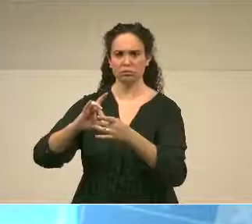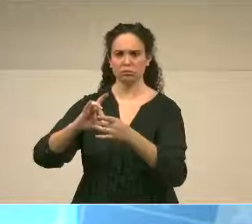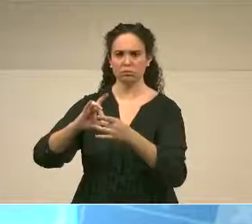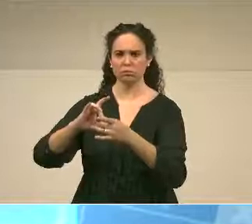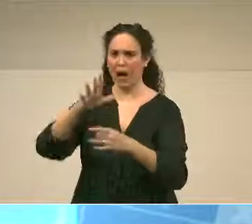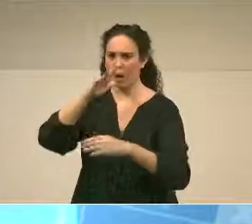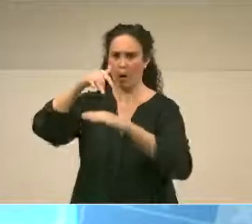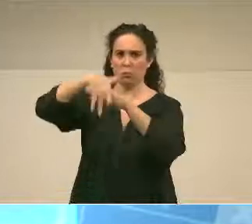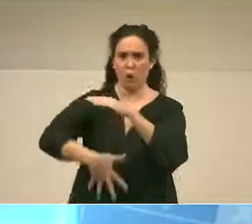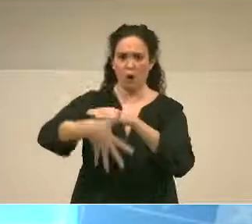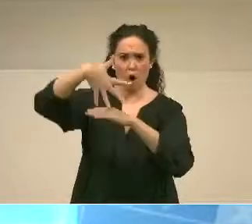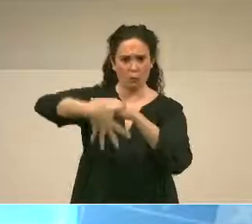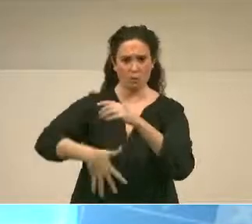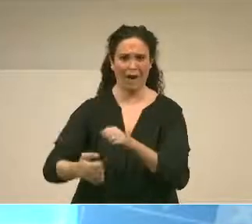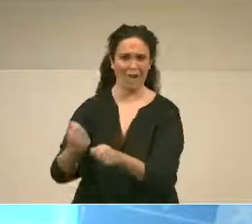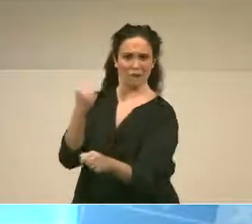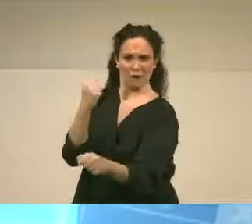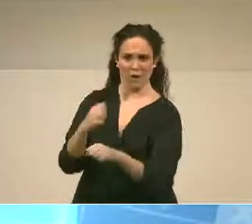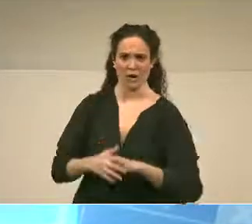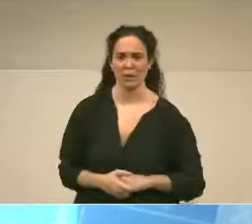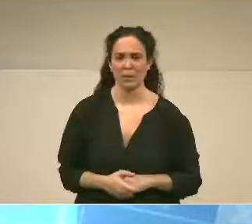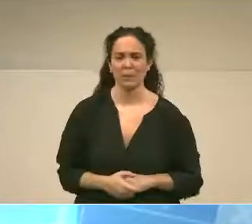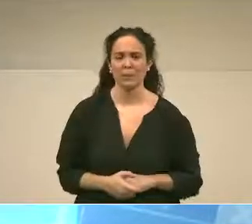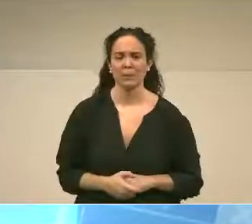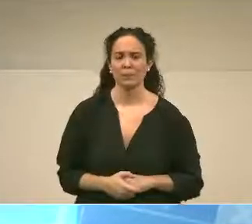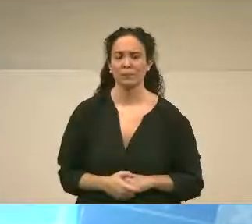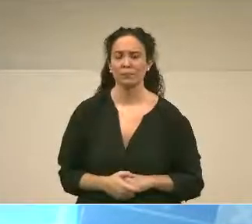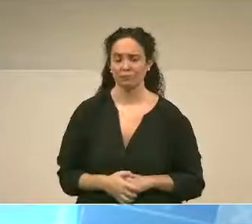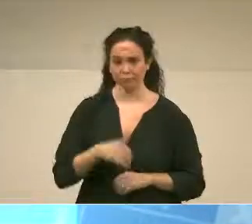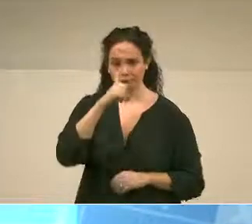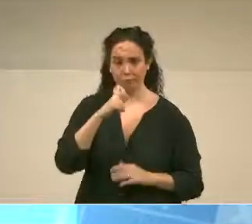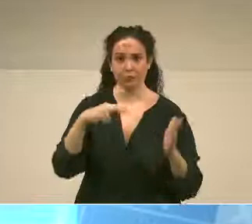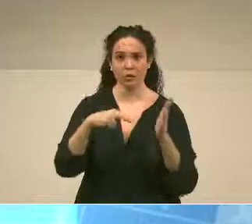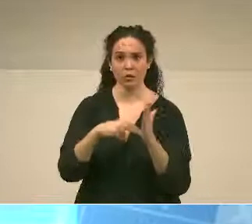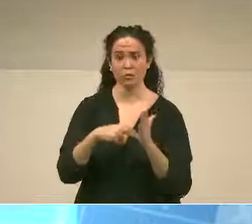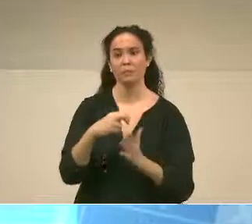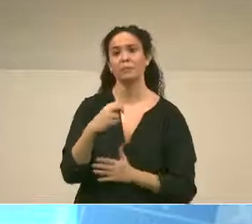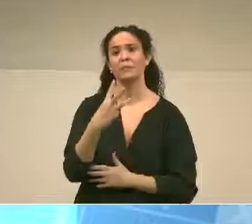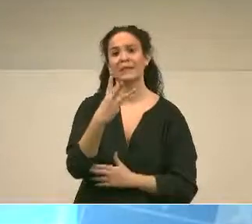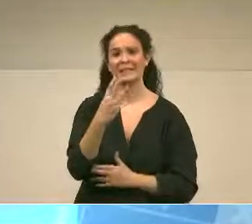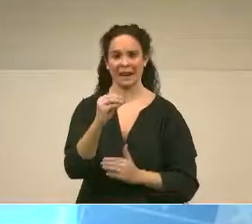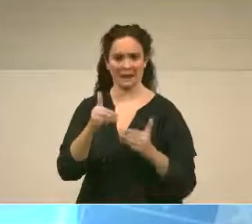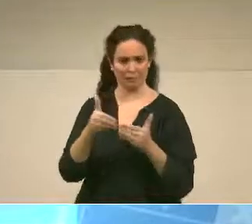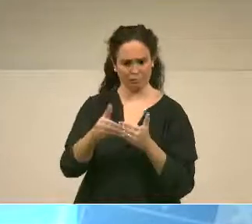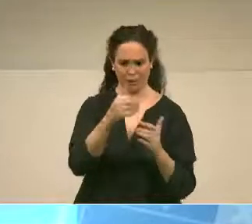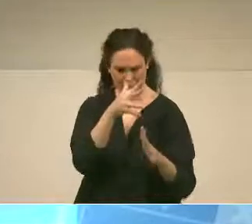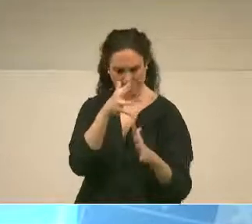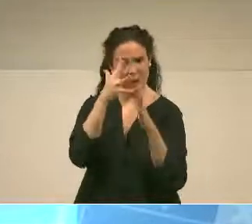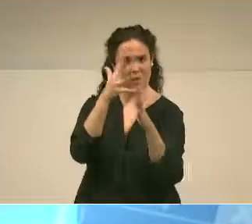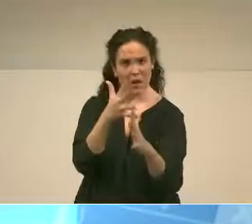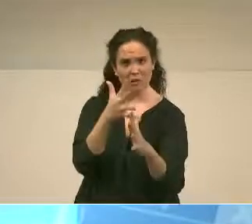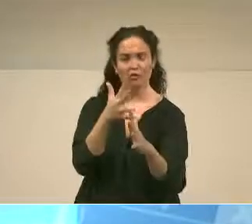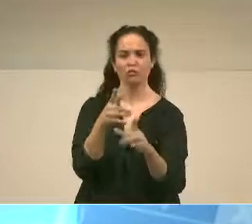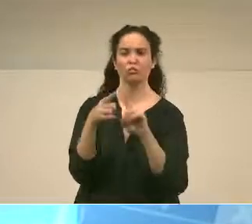las inundaciones. En el horizonte 2030 y de conformidad con los Objetivos de Desarrollo Sostenible, vamos